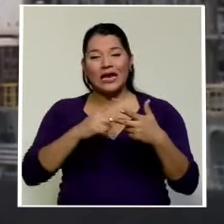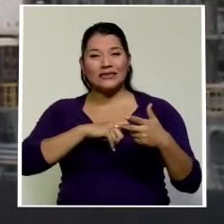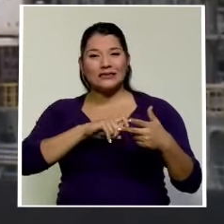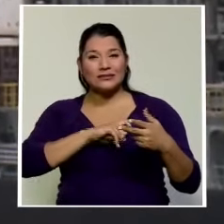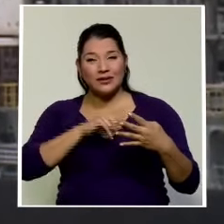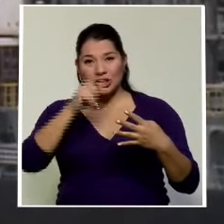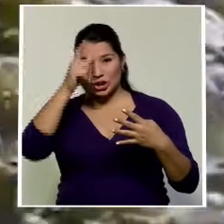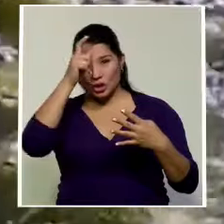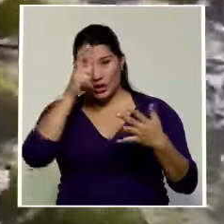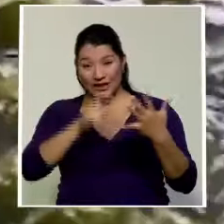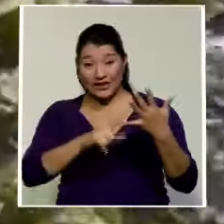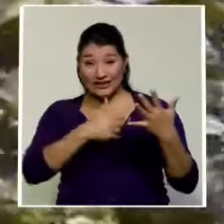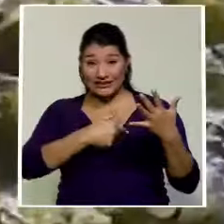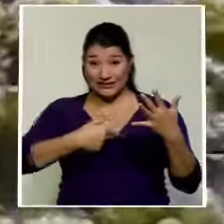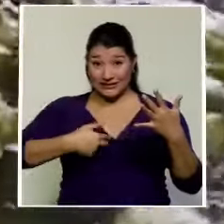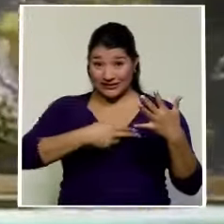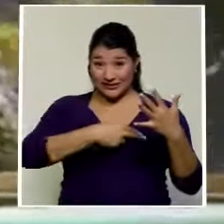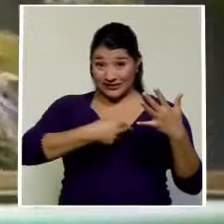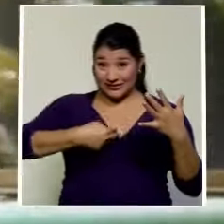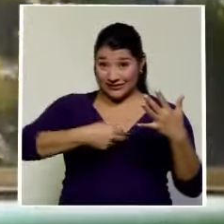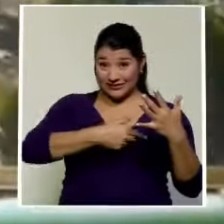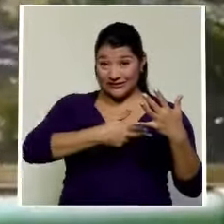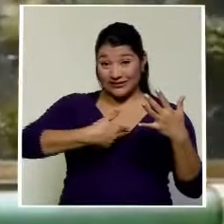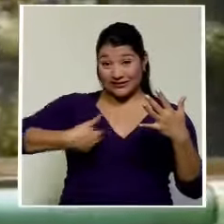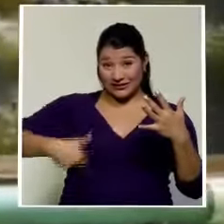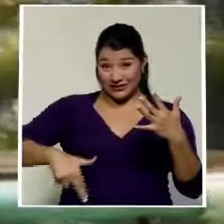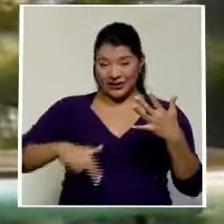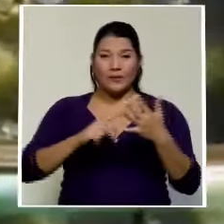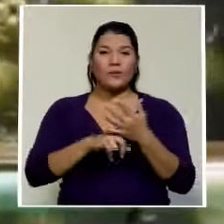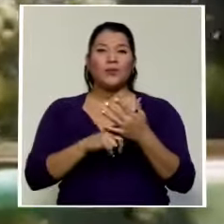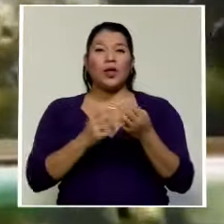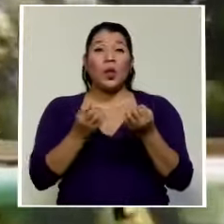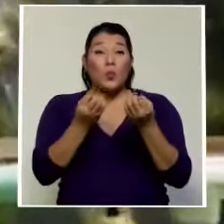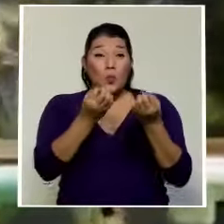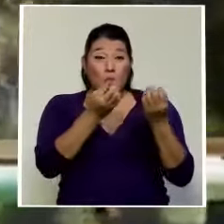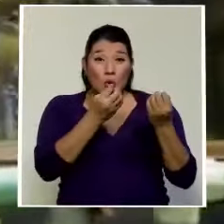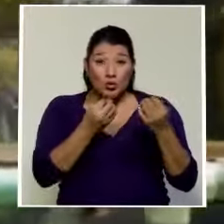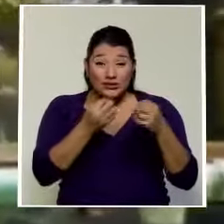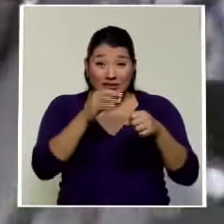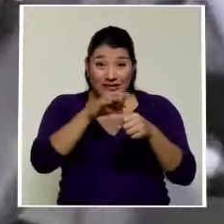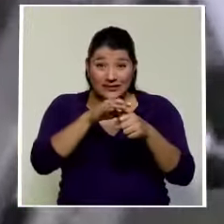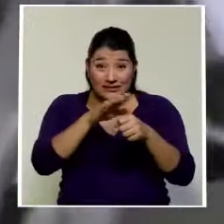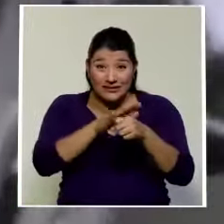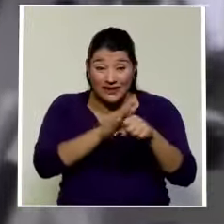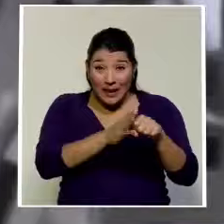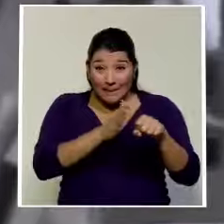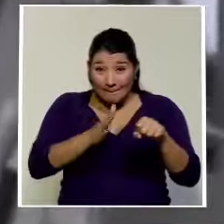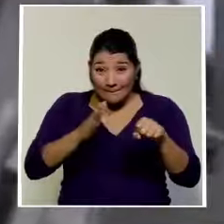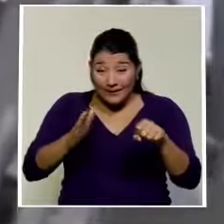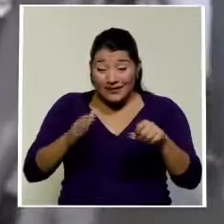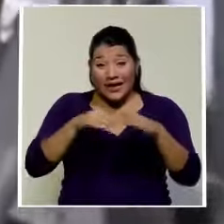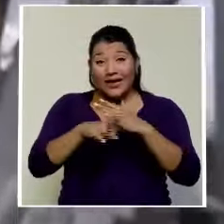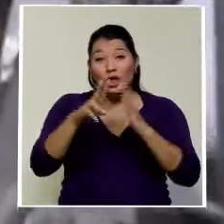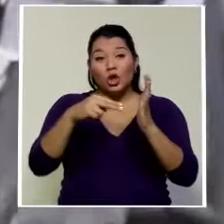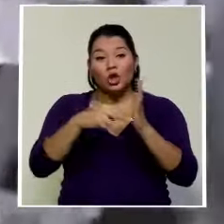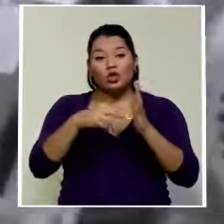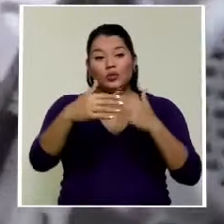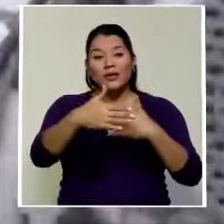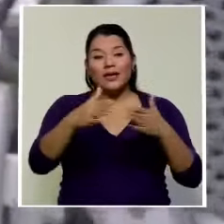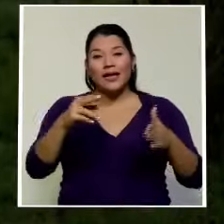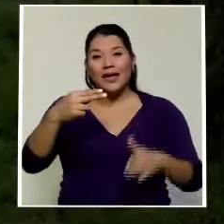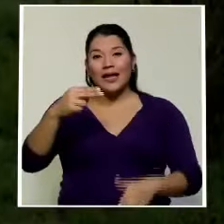China. Millones de estas frutas de la variedad dorada se cosechan en más de 2.000 hectáreas de la